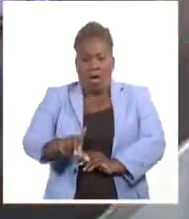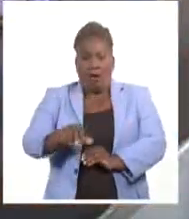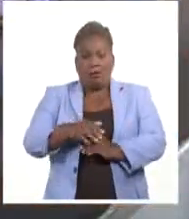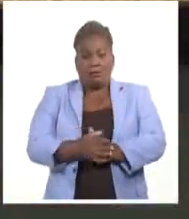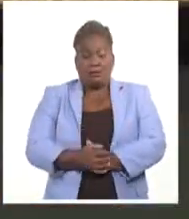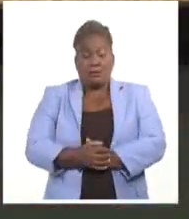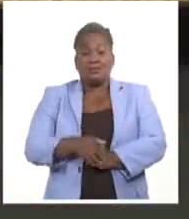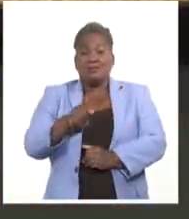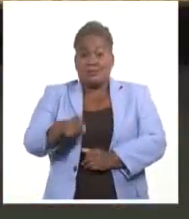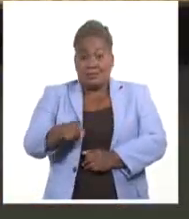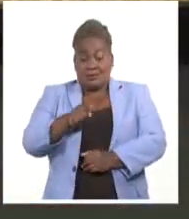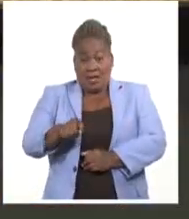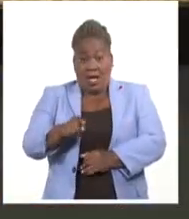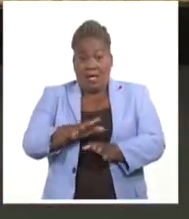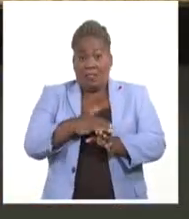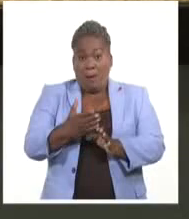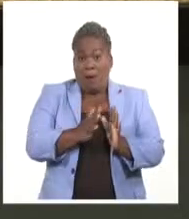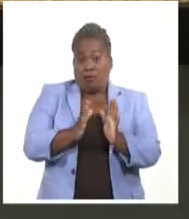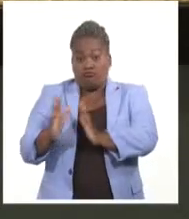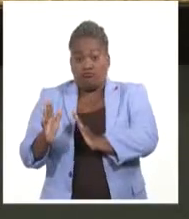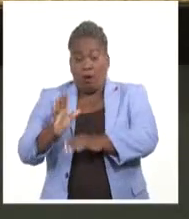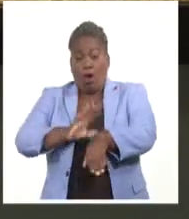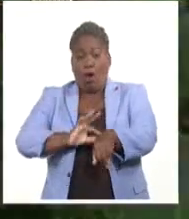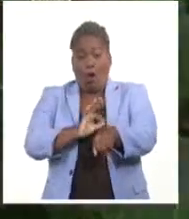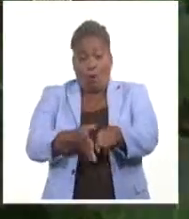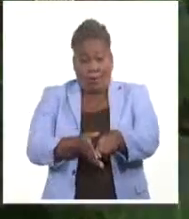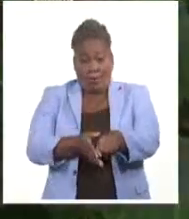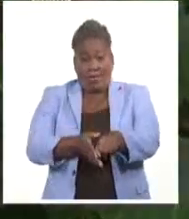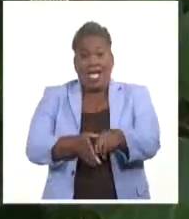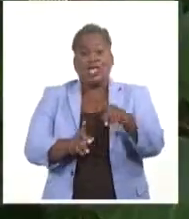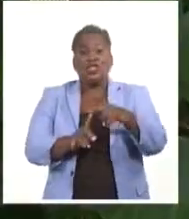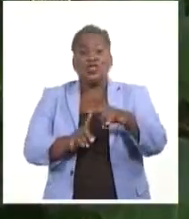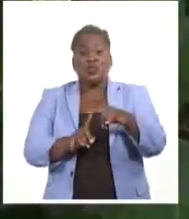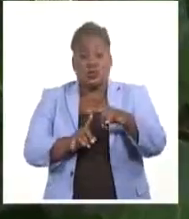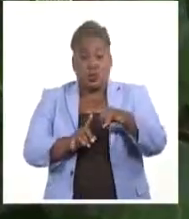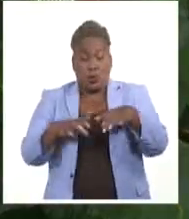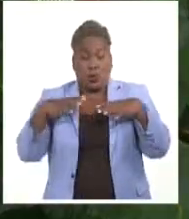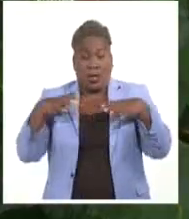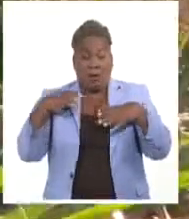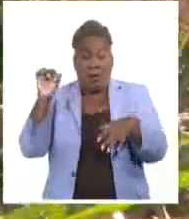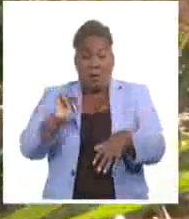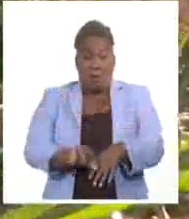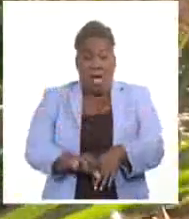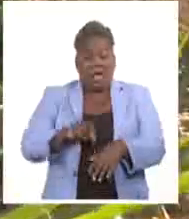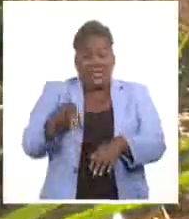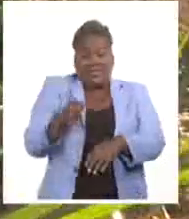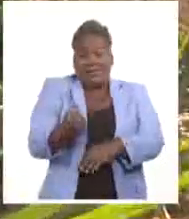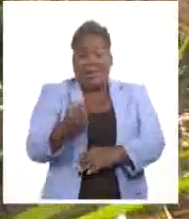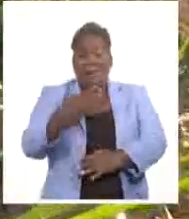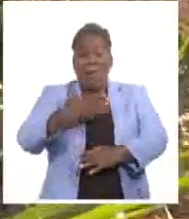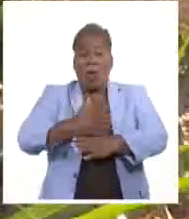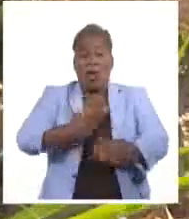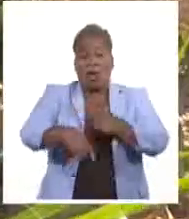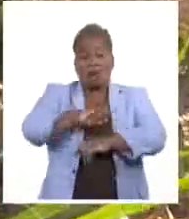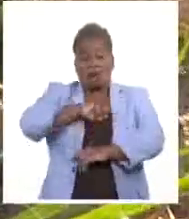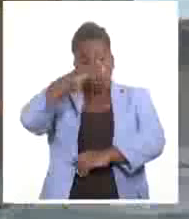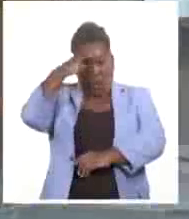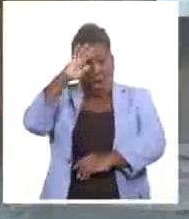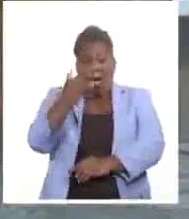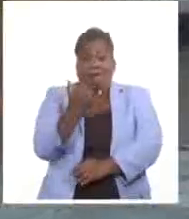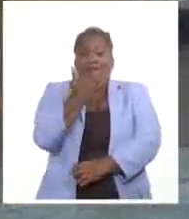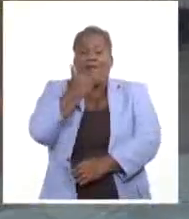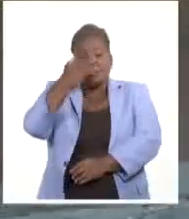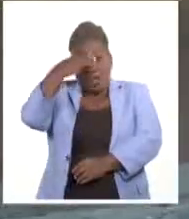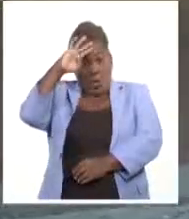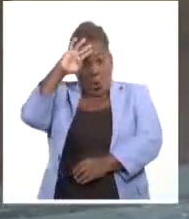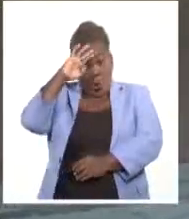de los efectos pospandémicos, la caída del turismo y el recrudecimiento del bloqueo económico contra Cuba han afectado al país y, por